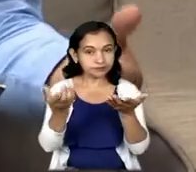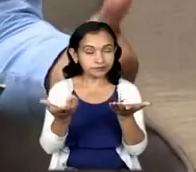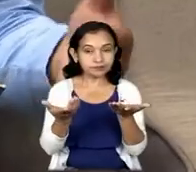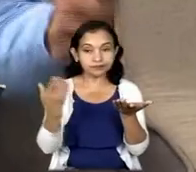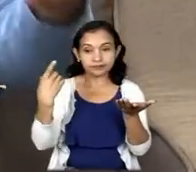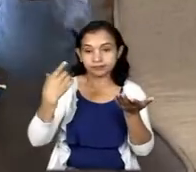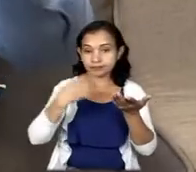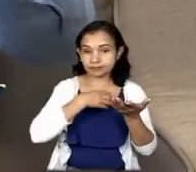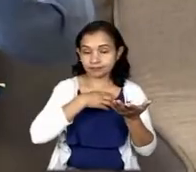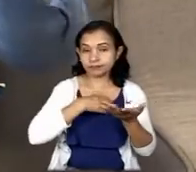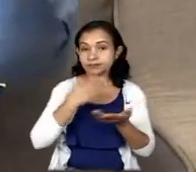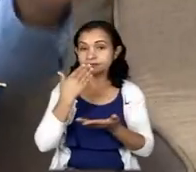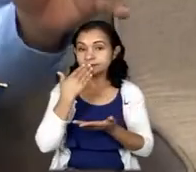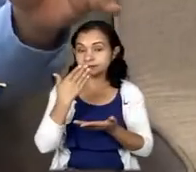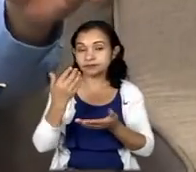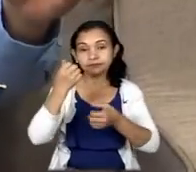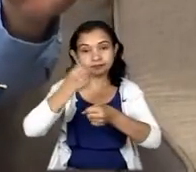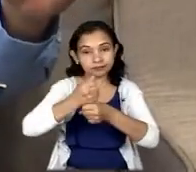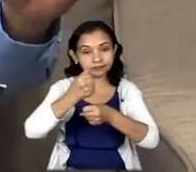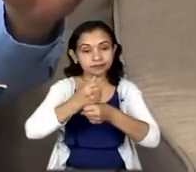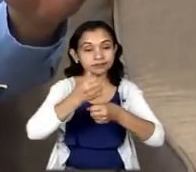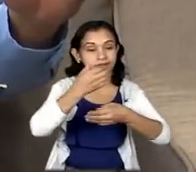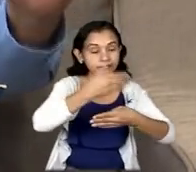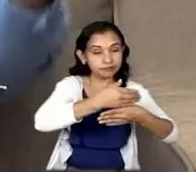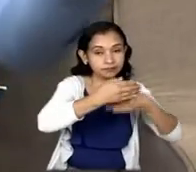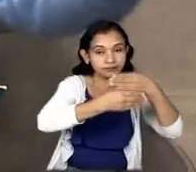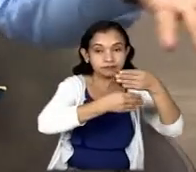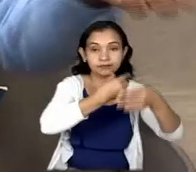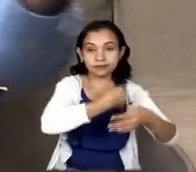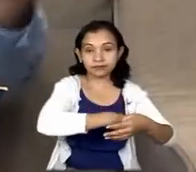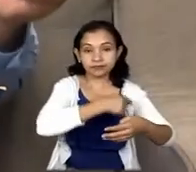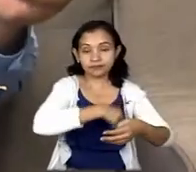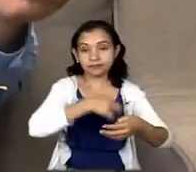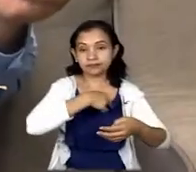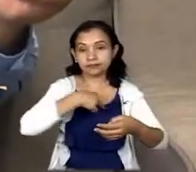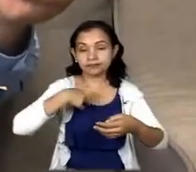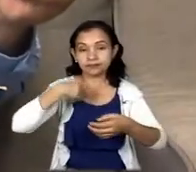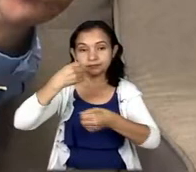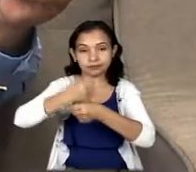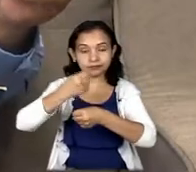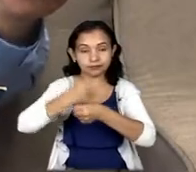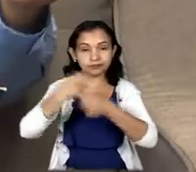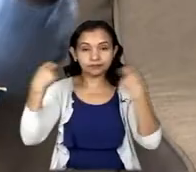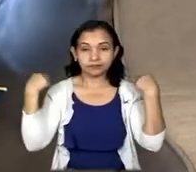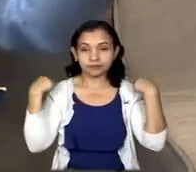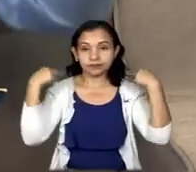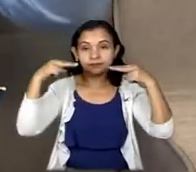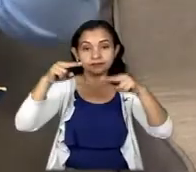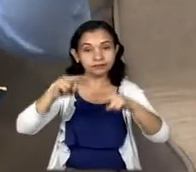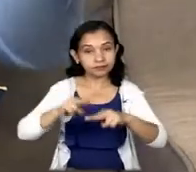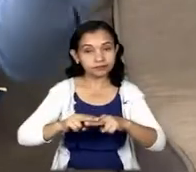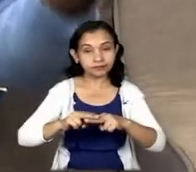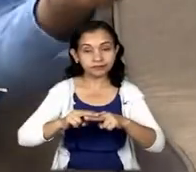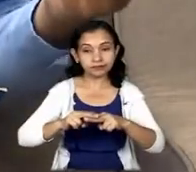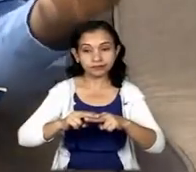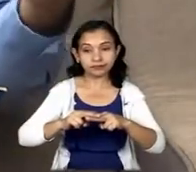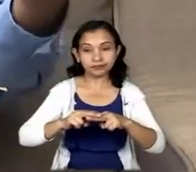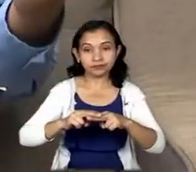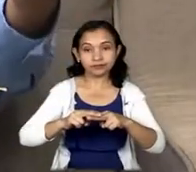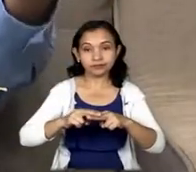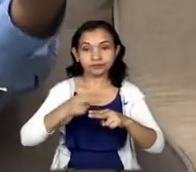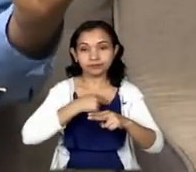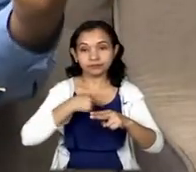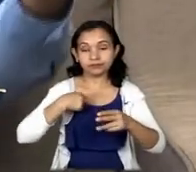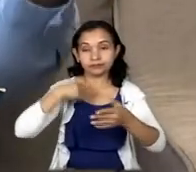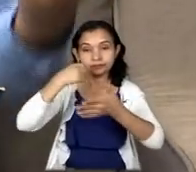calidad de la infraestructura y para poder realizar su trabajo como docente, sino también encabezaban la